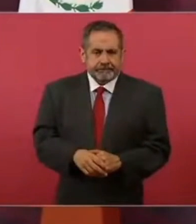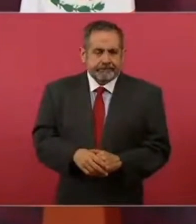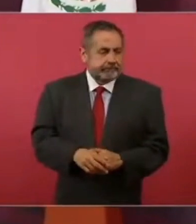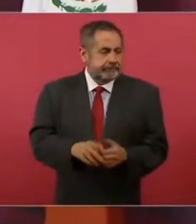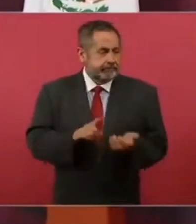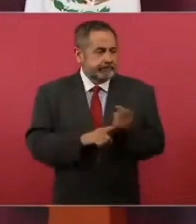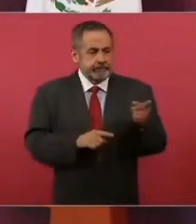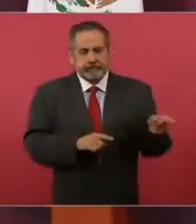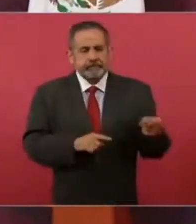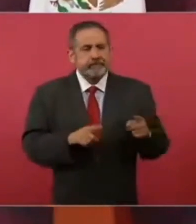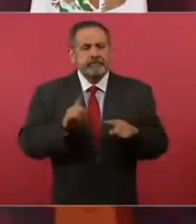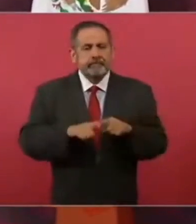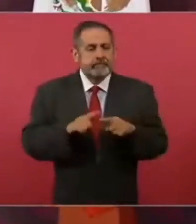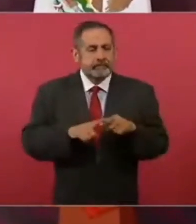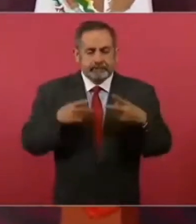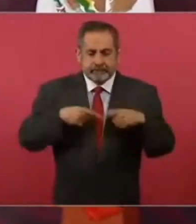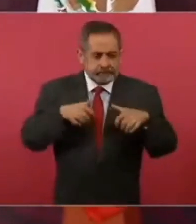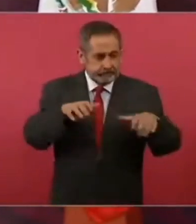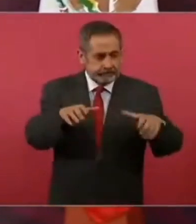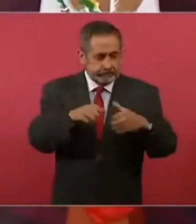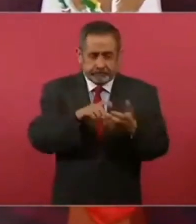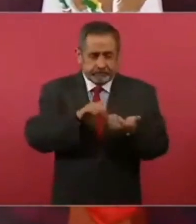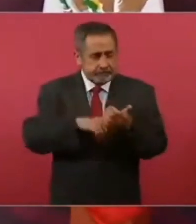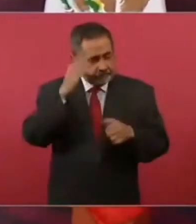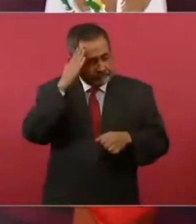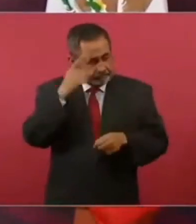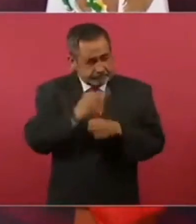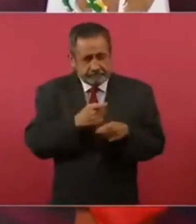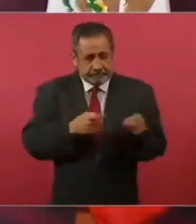actor principal al pueblo